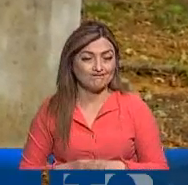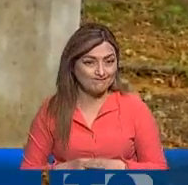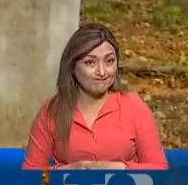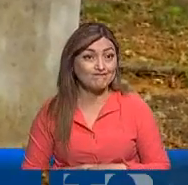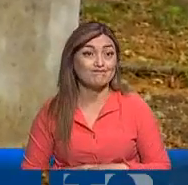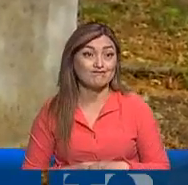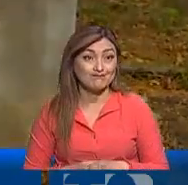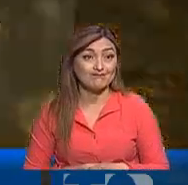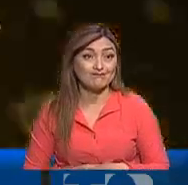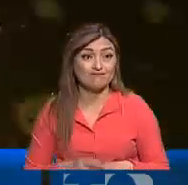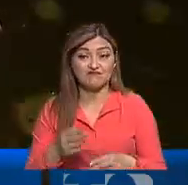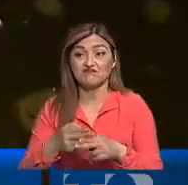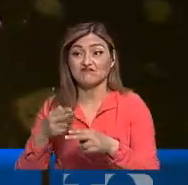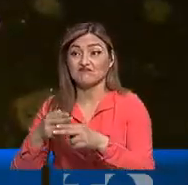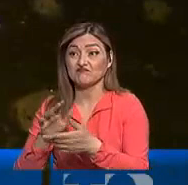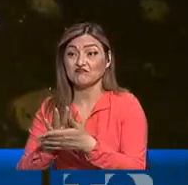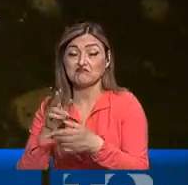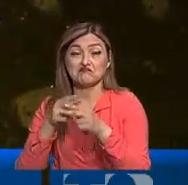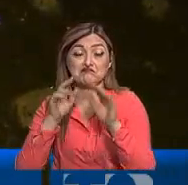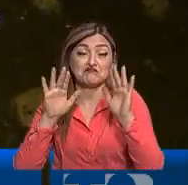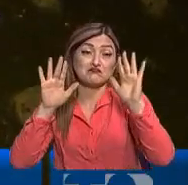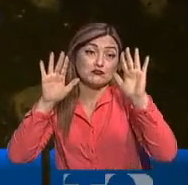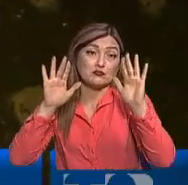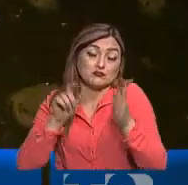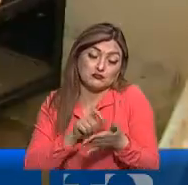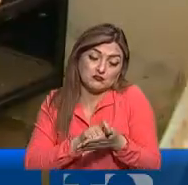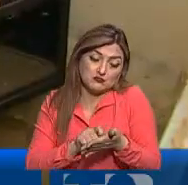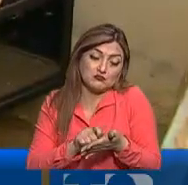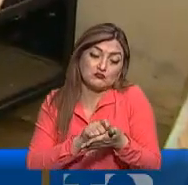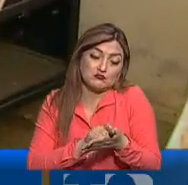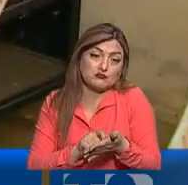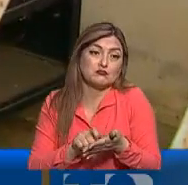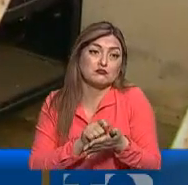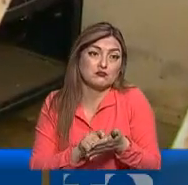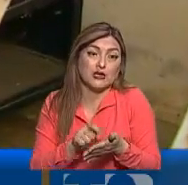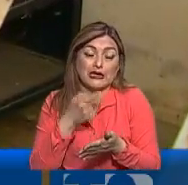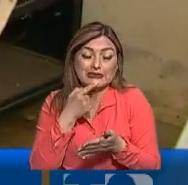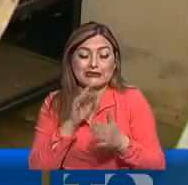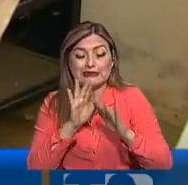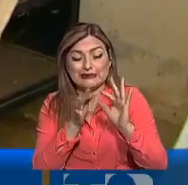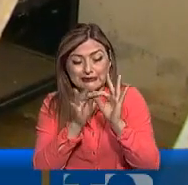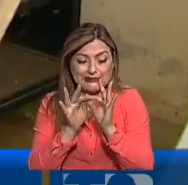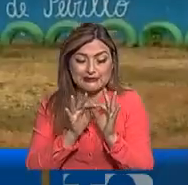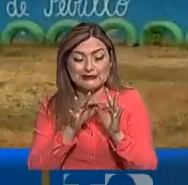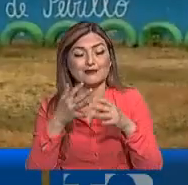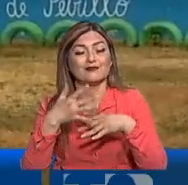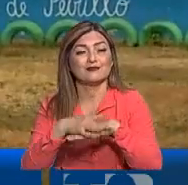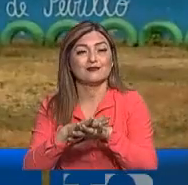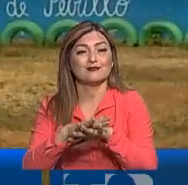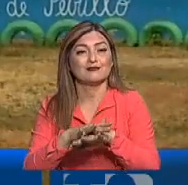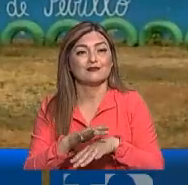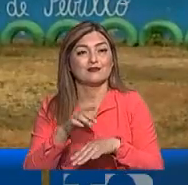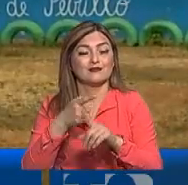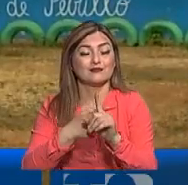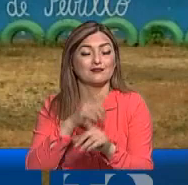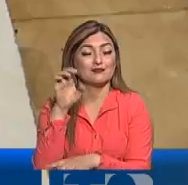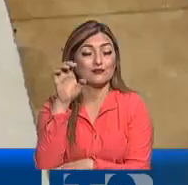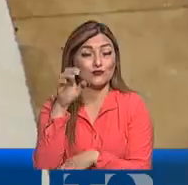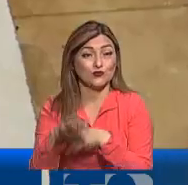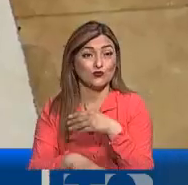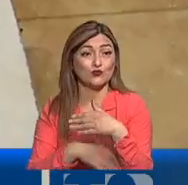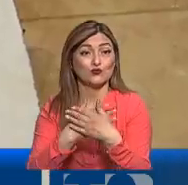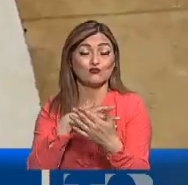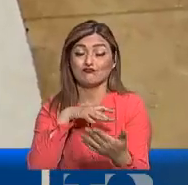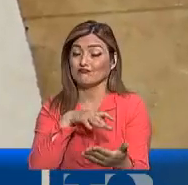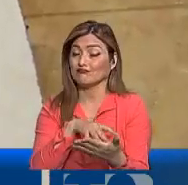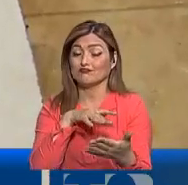desconocen sus nombres ya que siguen levantando información pero que han prometido una integral para enero mes en que todos los